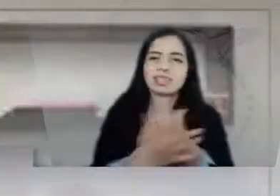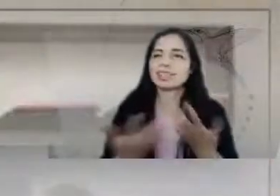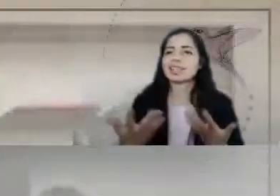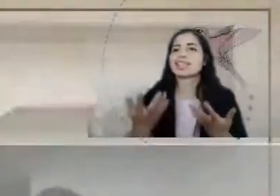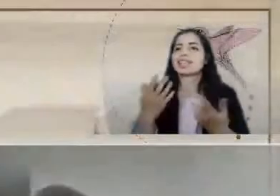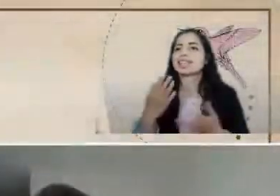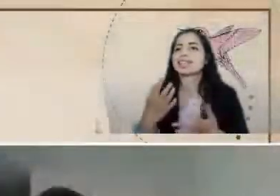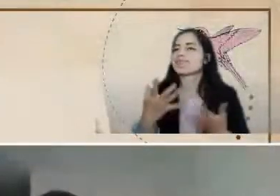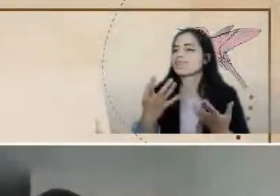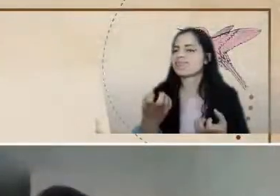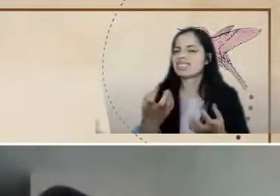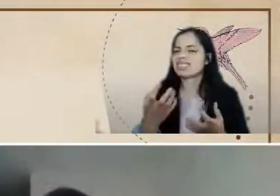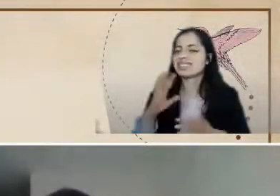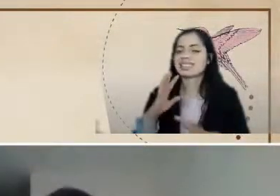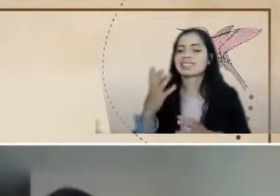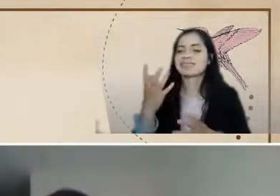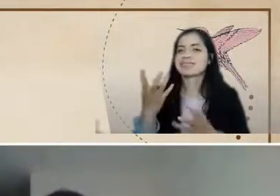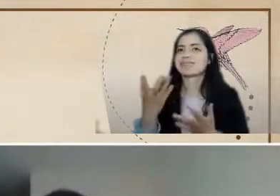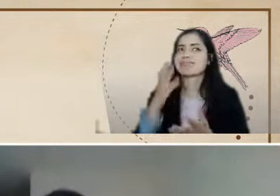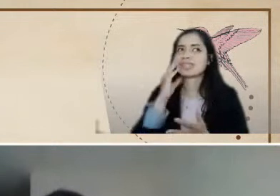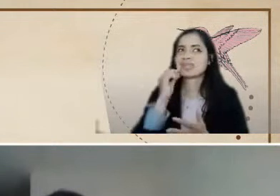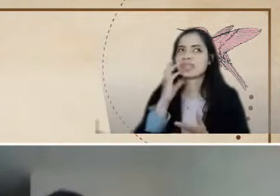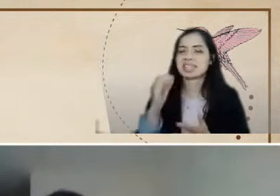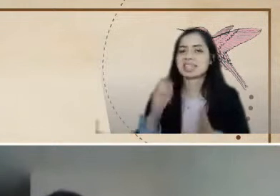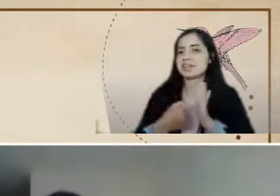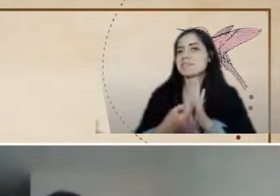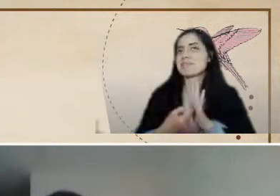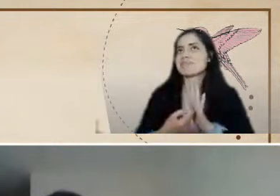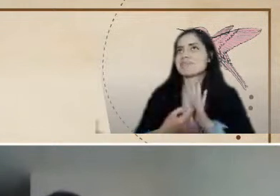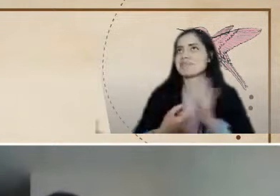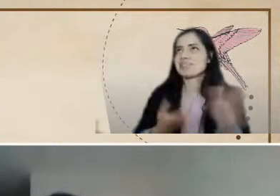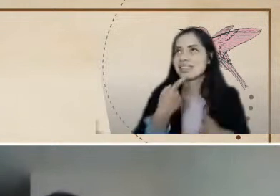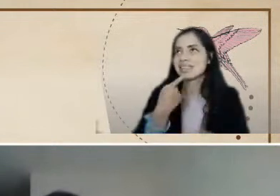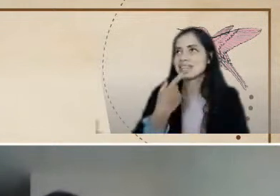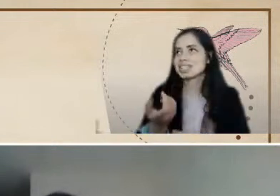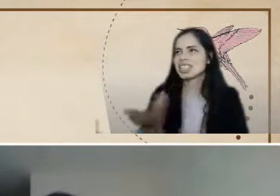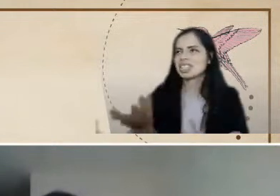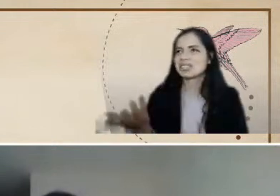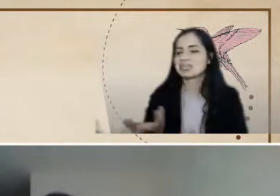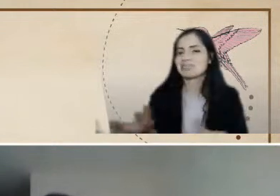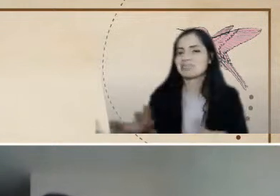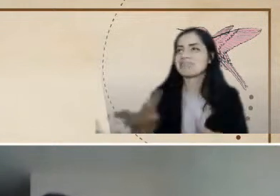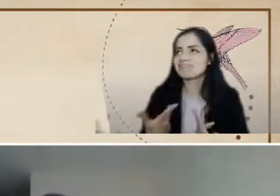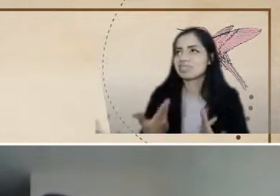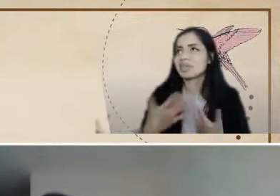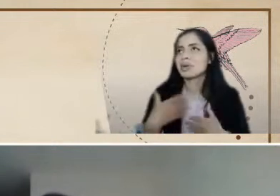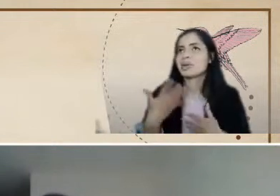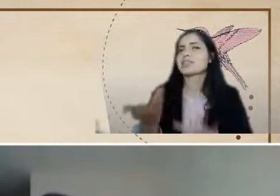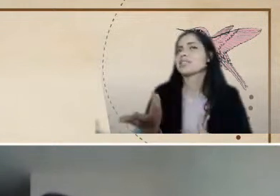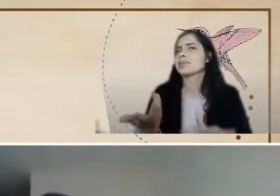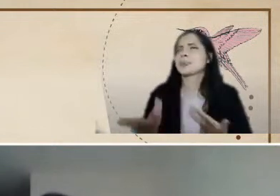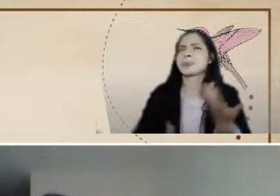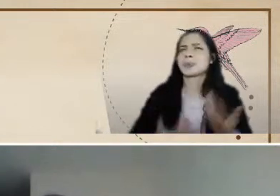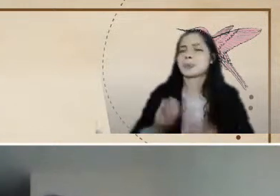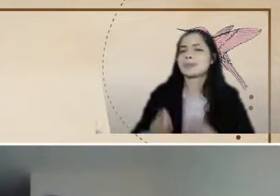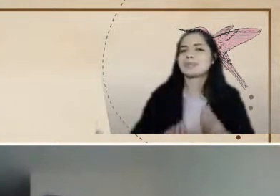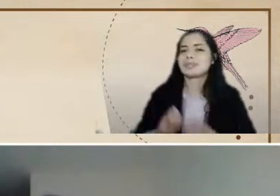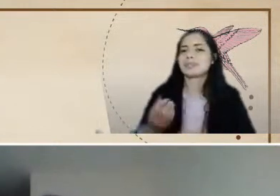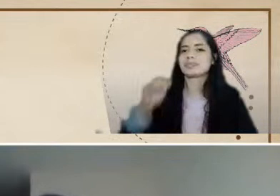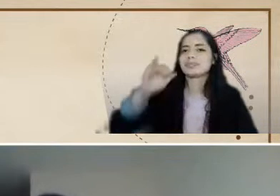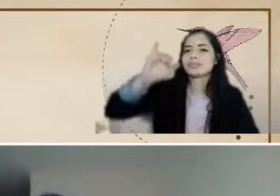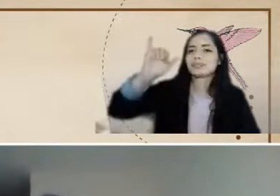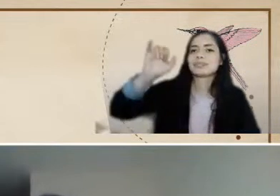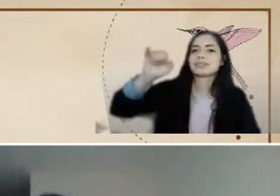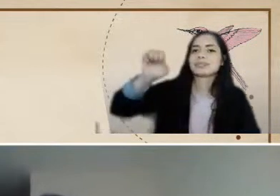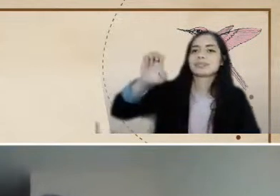anécdota quisiera compartirnos de esa experiencia vivida en medio de la expedición, de estos 10 días intensivos de